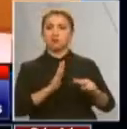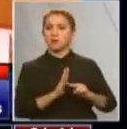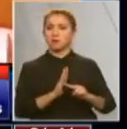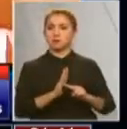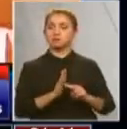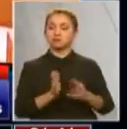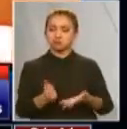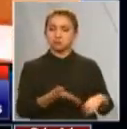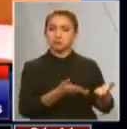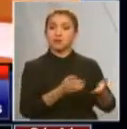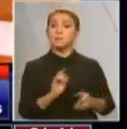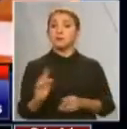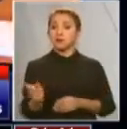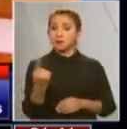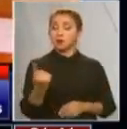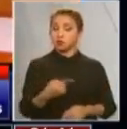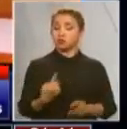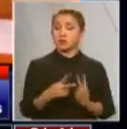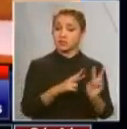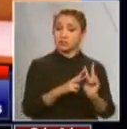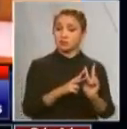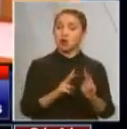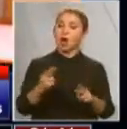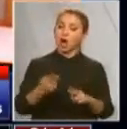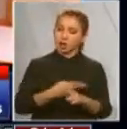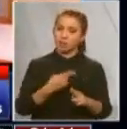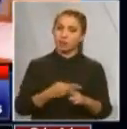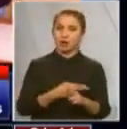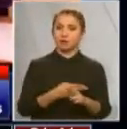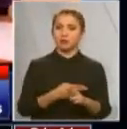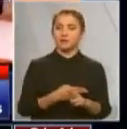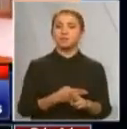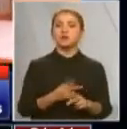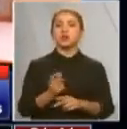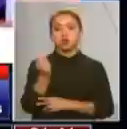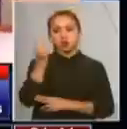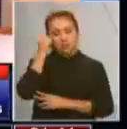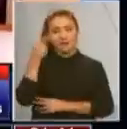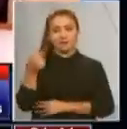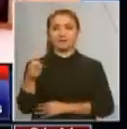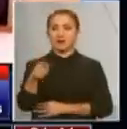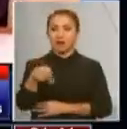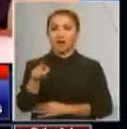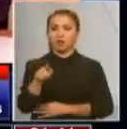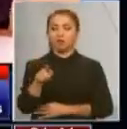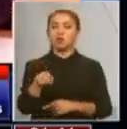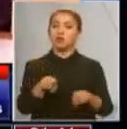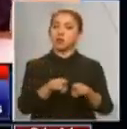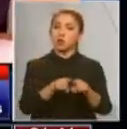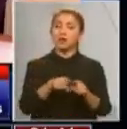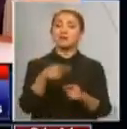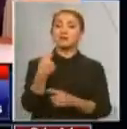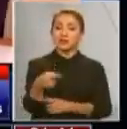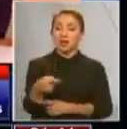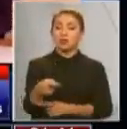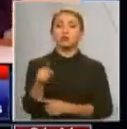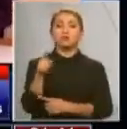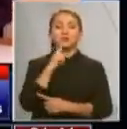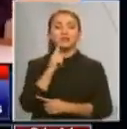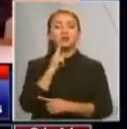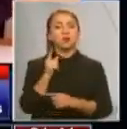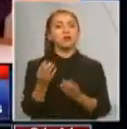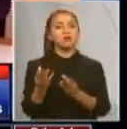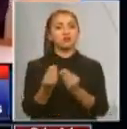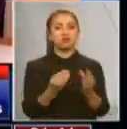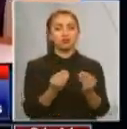hacerlo. Y lo primero que nosotros hicimos fue arrendar. Eso lo sabía el Senado. Así como también el Senado tiene a una